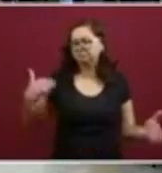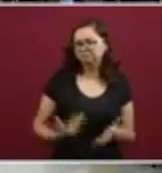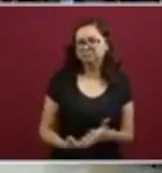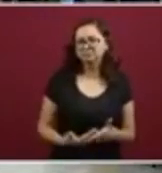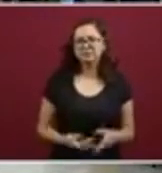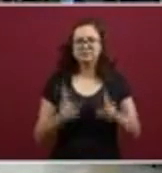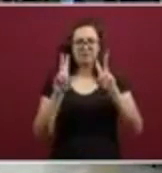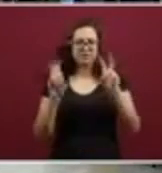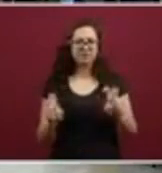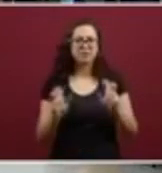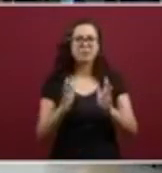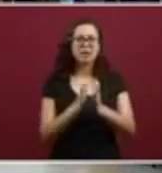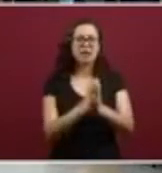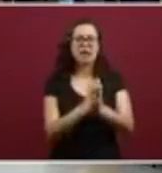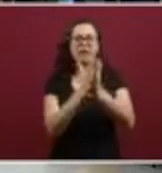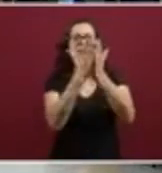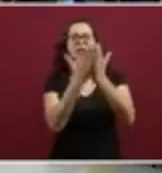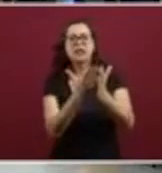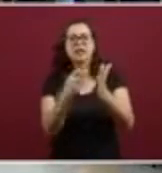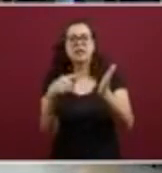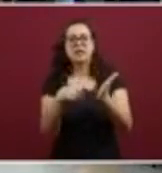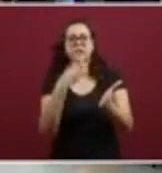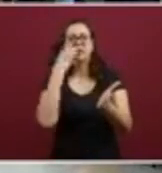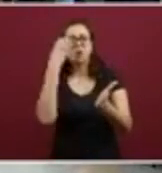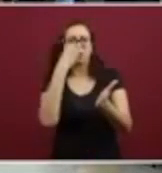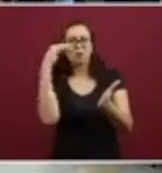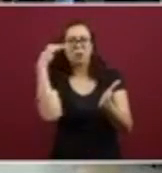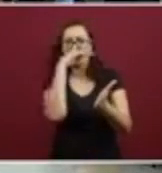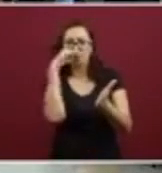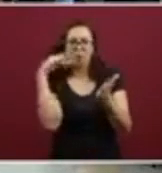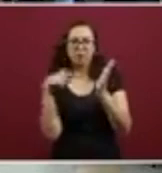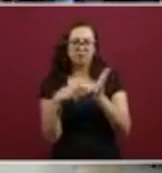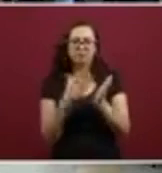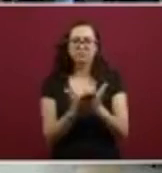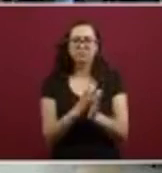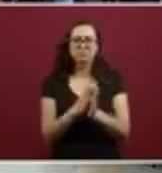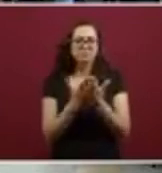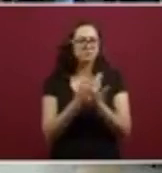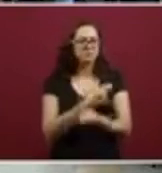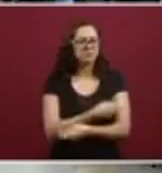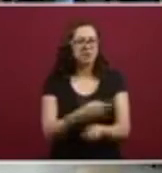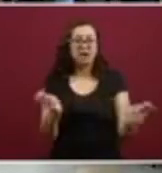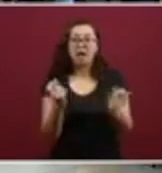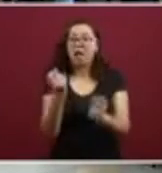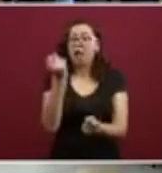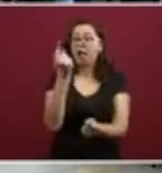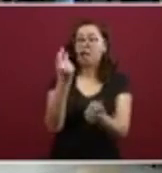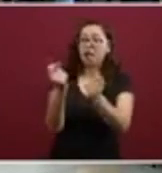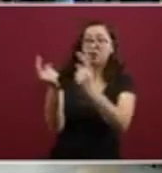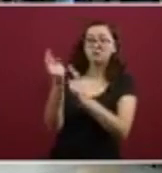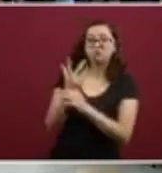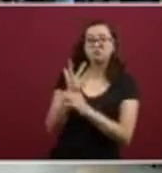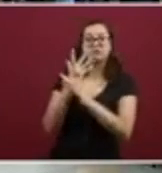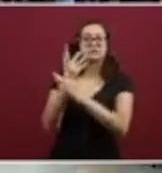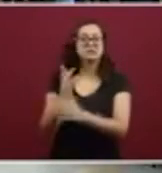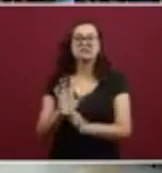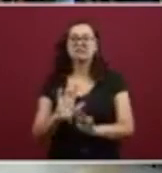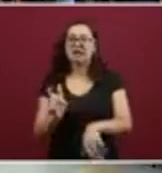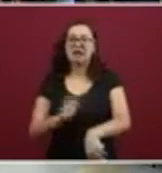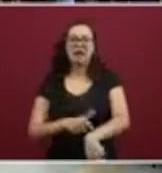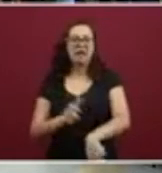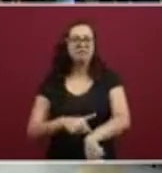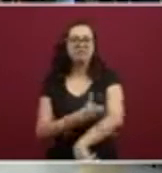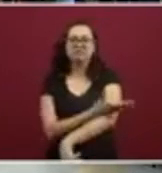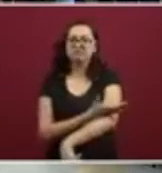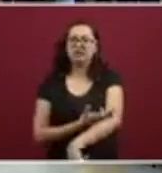los libros de texto gratuito. Por ahí hay versiones que dicen que se empezó tarde la